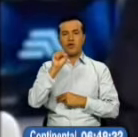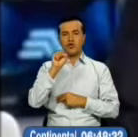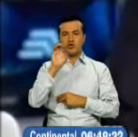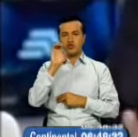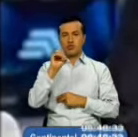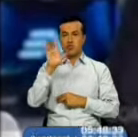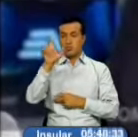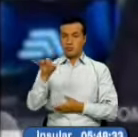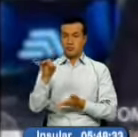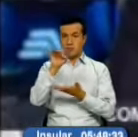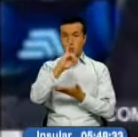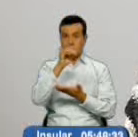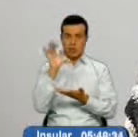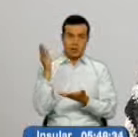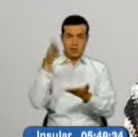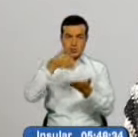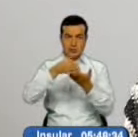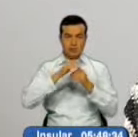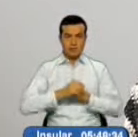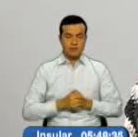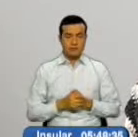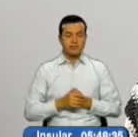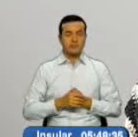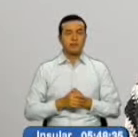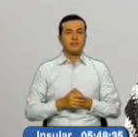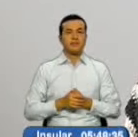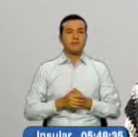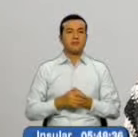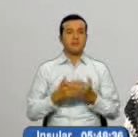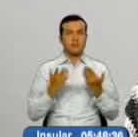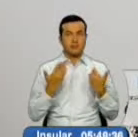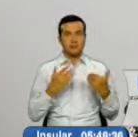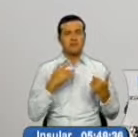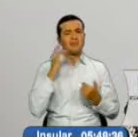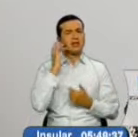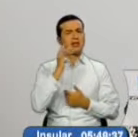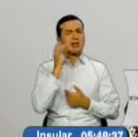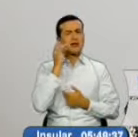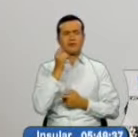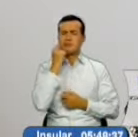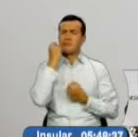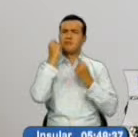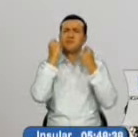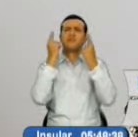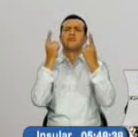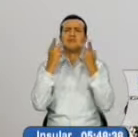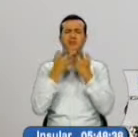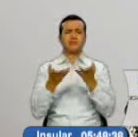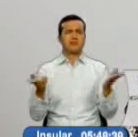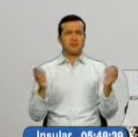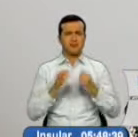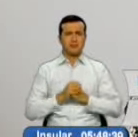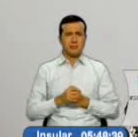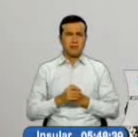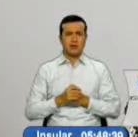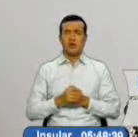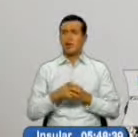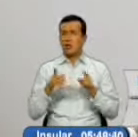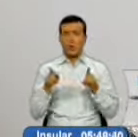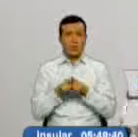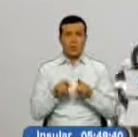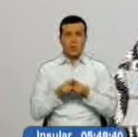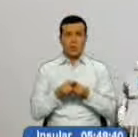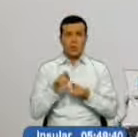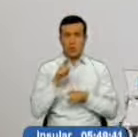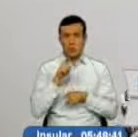quien debe acudir este jueves. Sí resulta como extraño o llama la atención que también